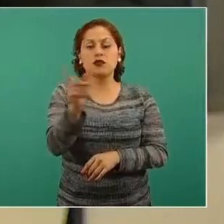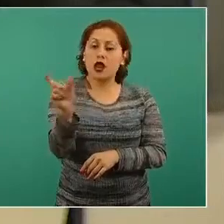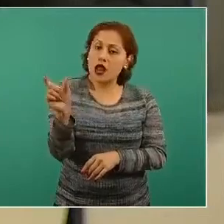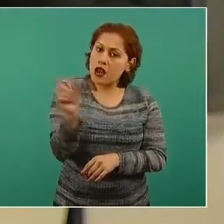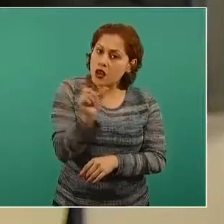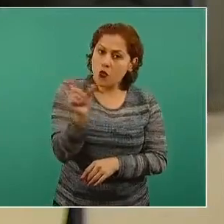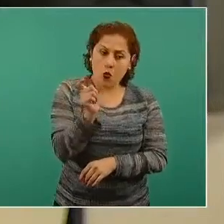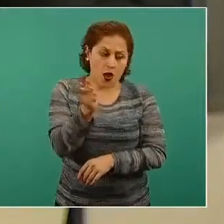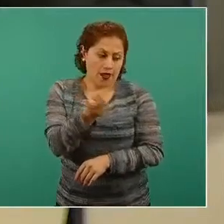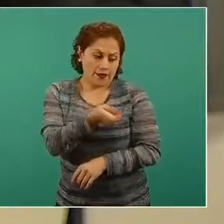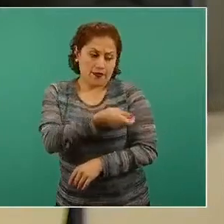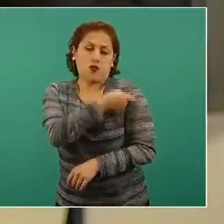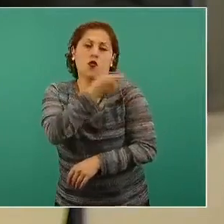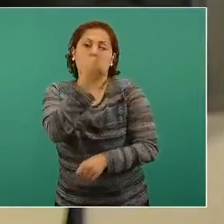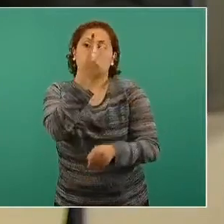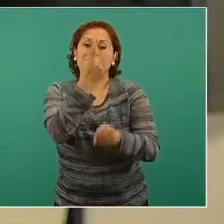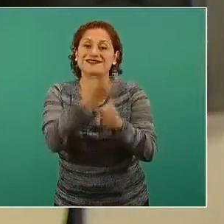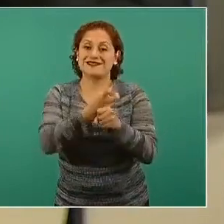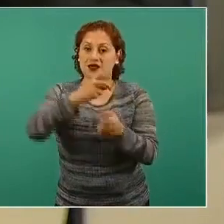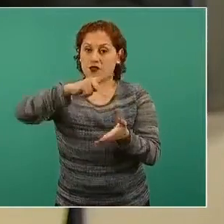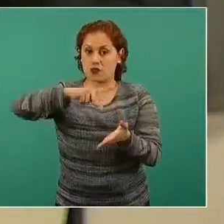a las personas, a la población,